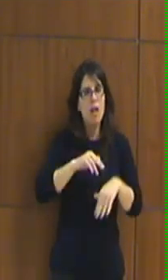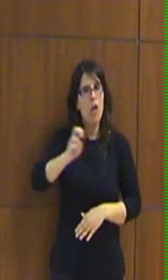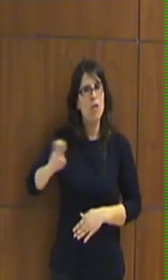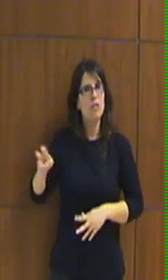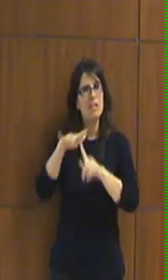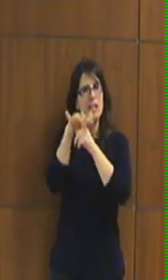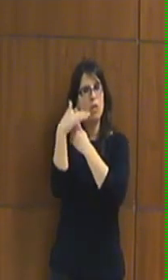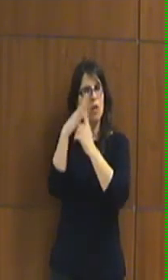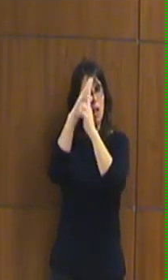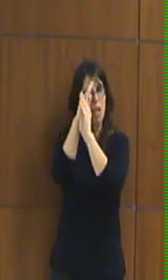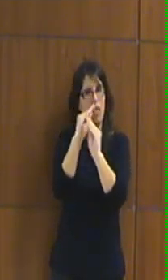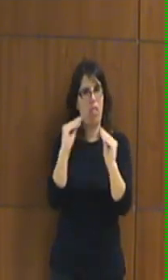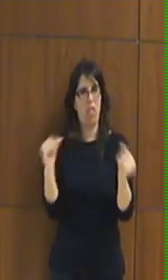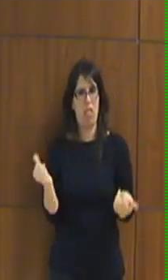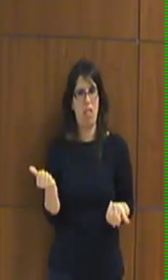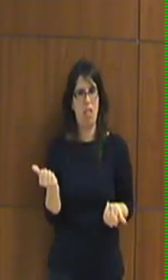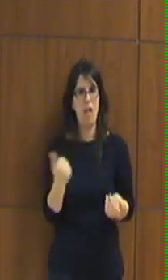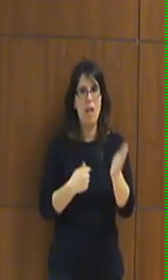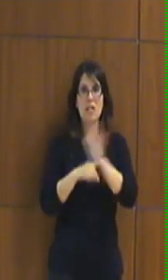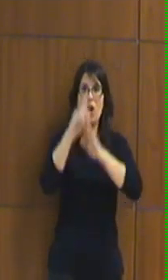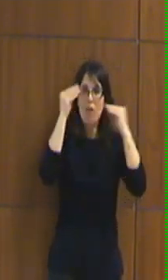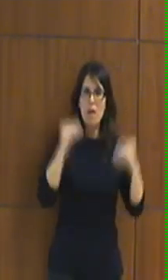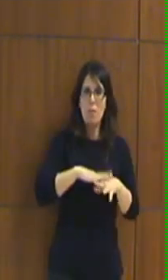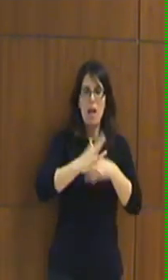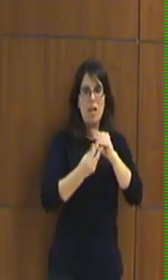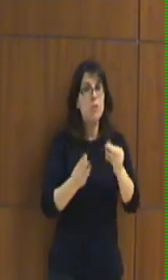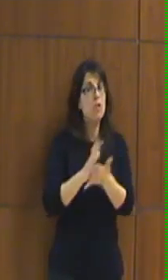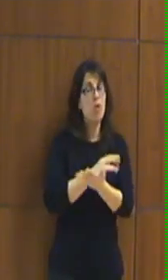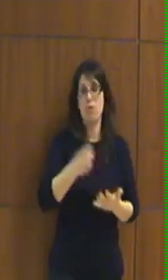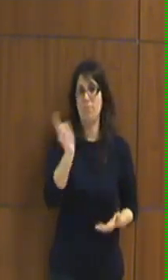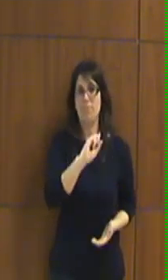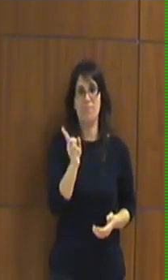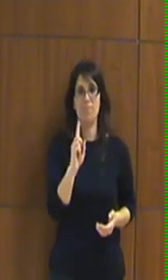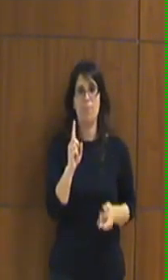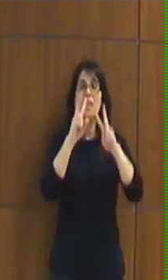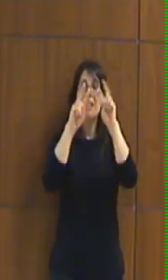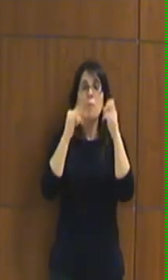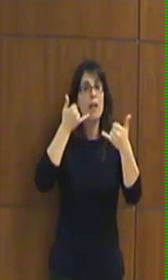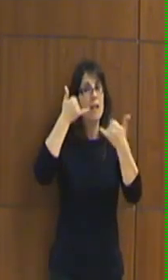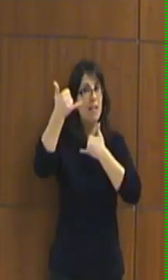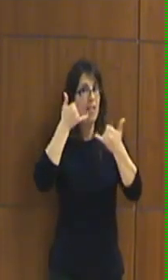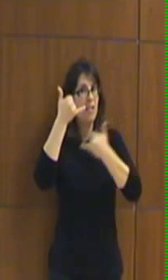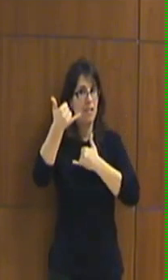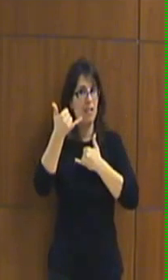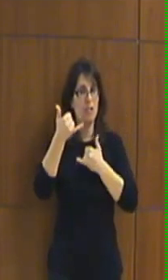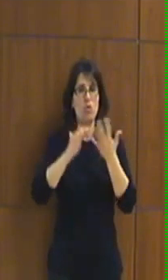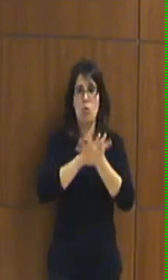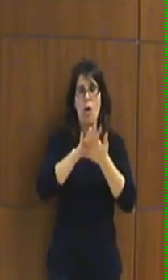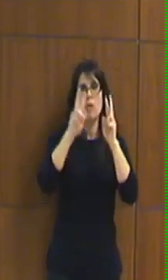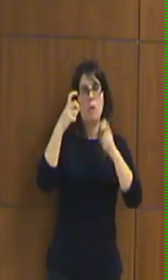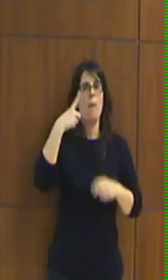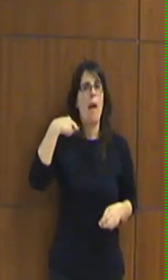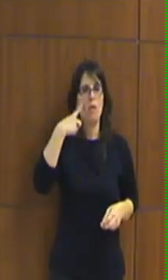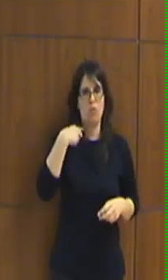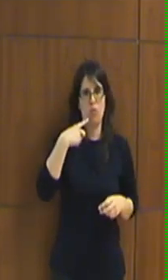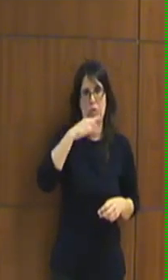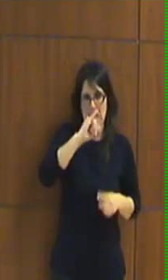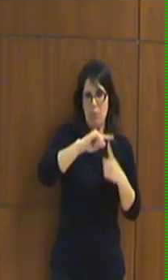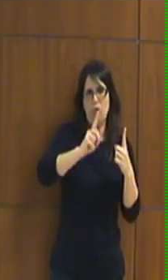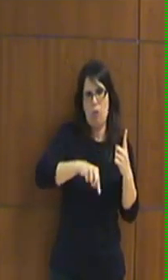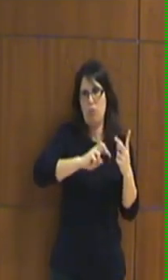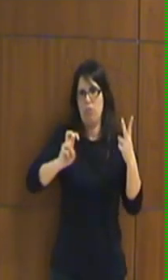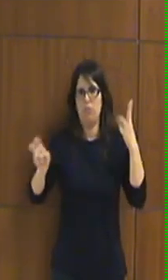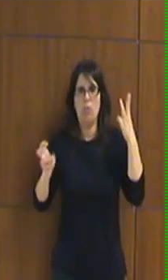mejor no está todavía bien desarrollada, ¿no? Y el tema de las llamadas por teléfono, no solo hablo ya del tema de banca, sino también el tema, por ejemplo, de